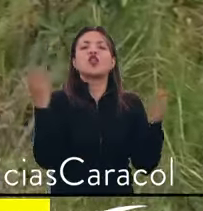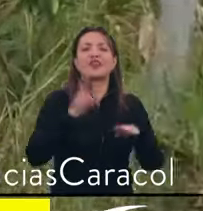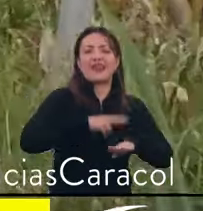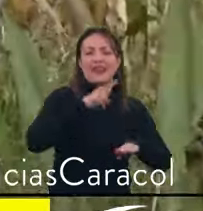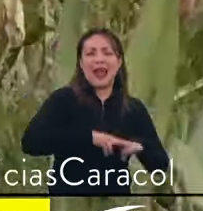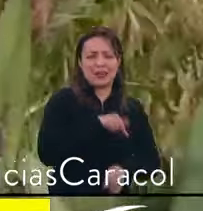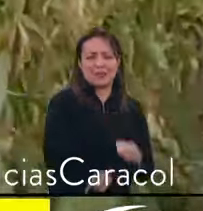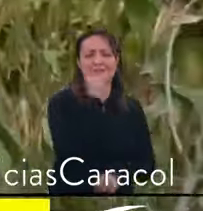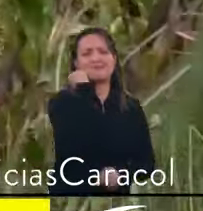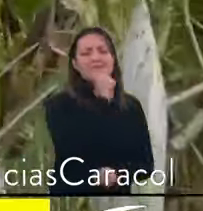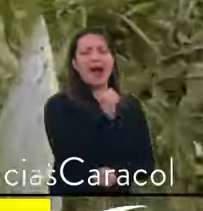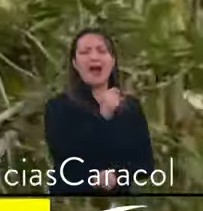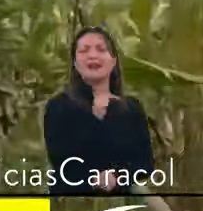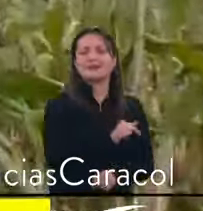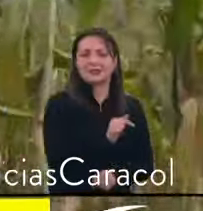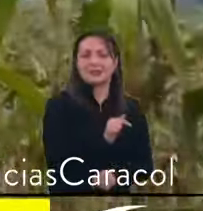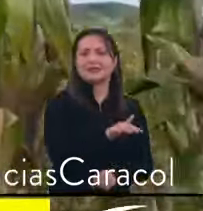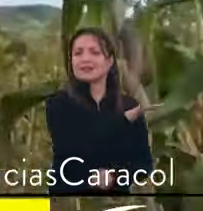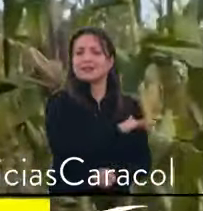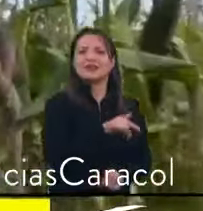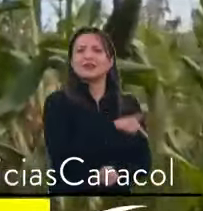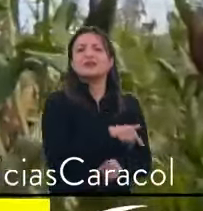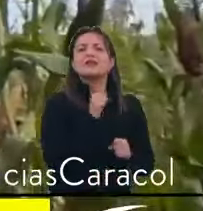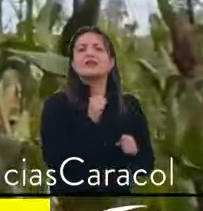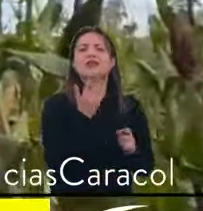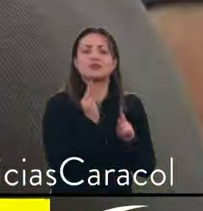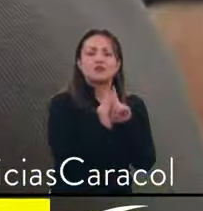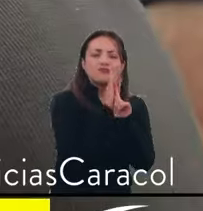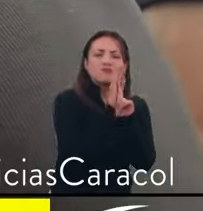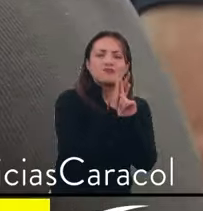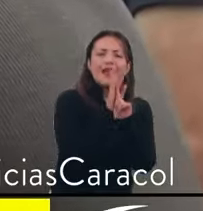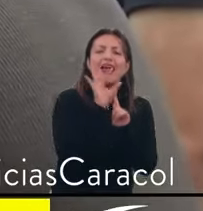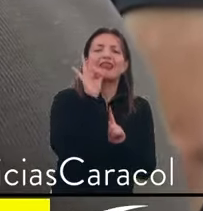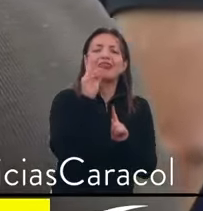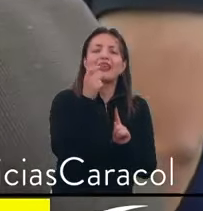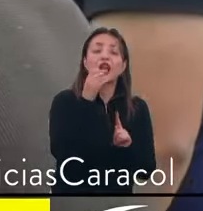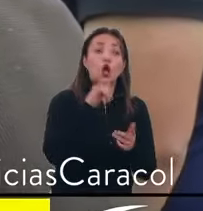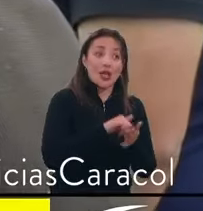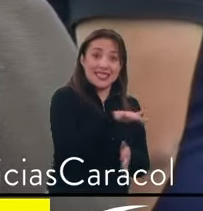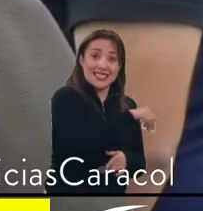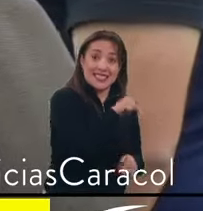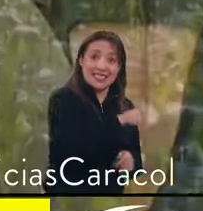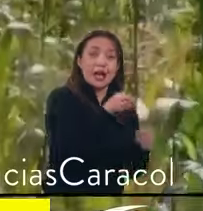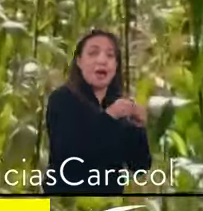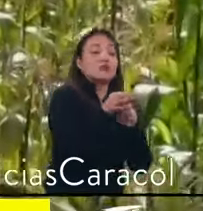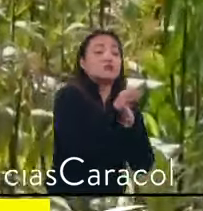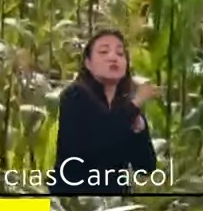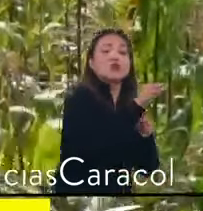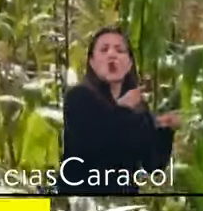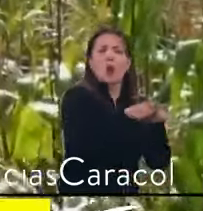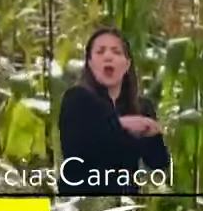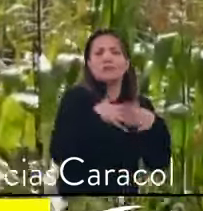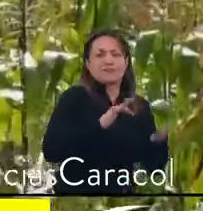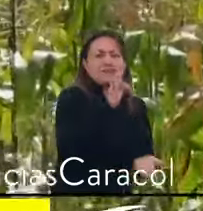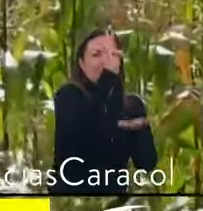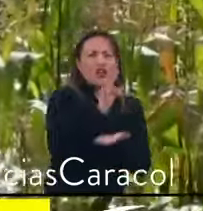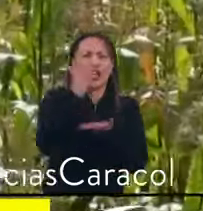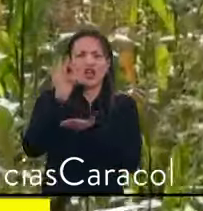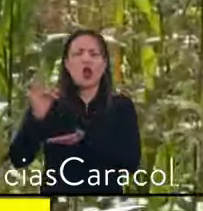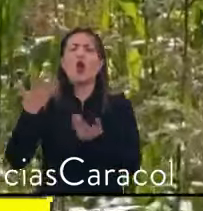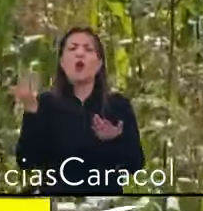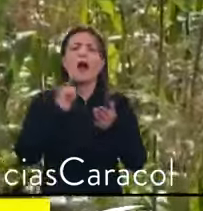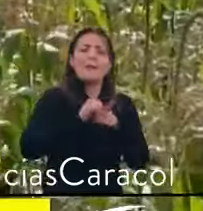Nariño, que es una zona netamente triguera. Guaitarilla y los municipios cercanos cultivaban miles de toneladas de maíz,